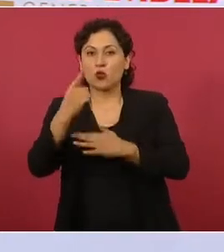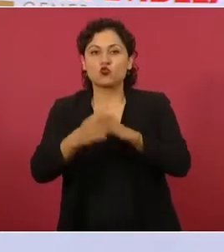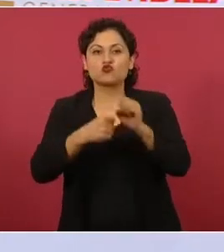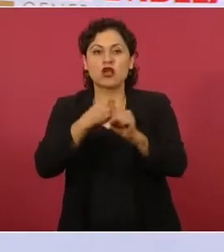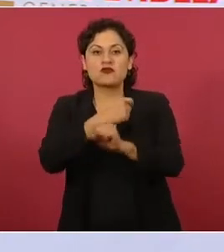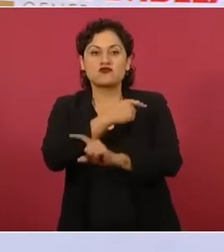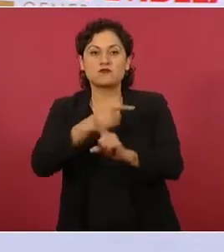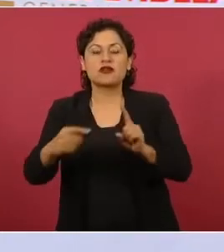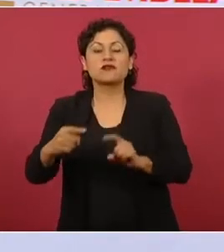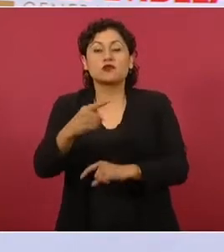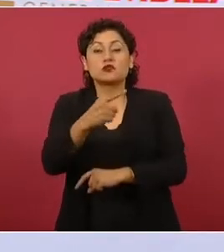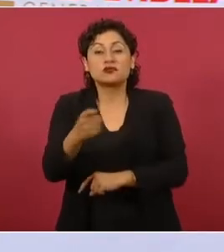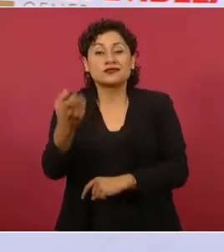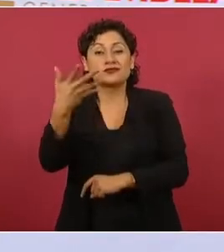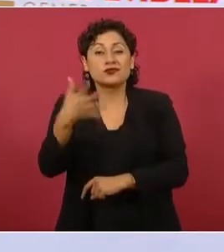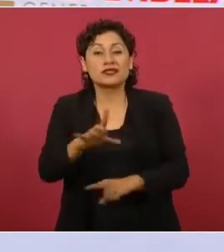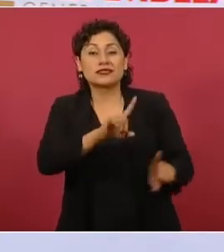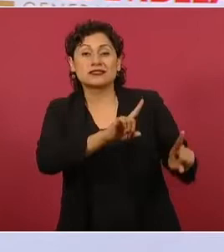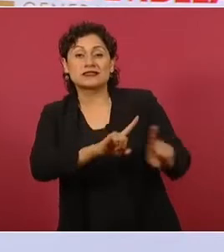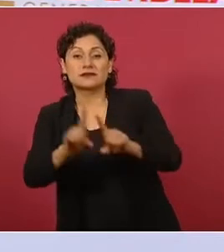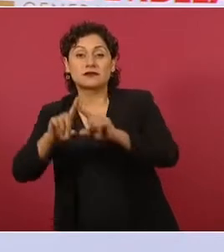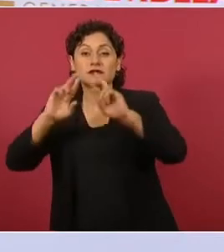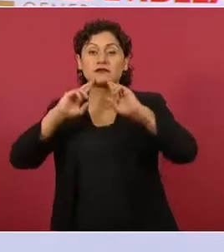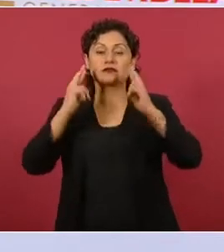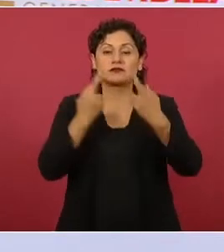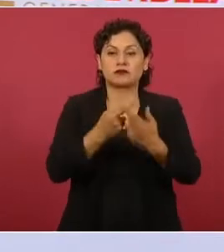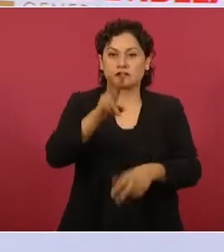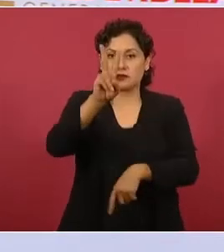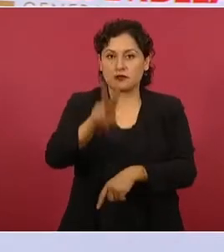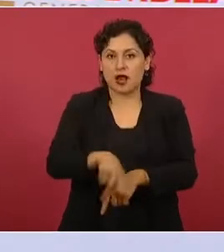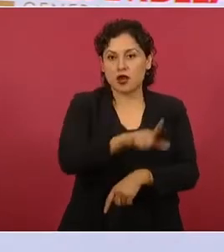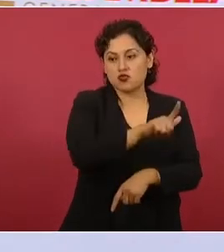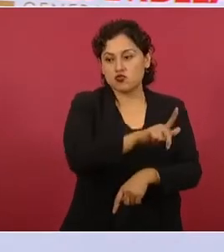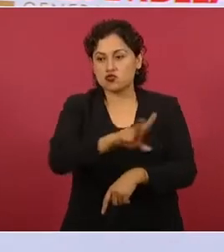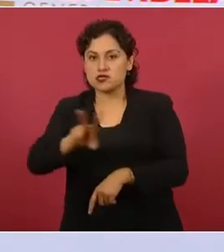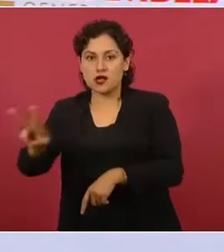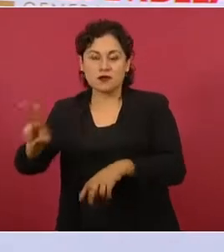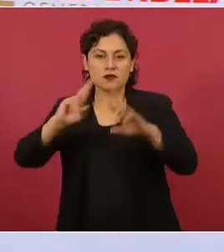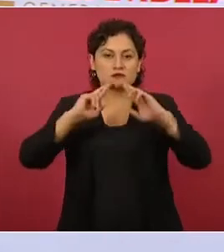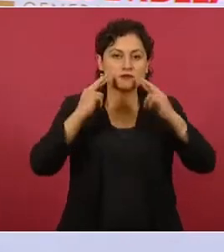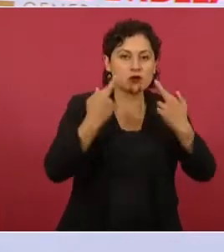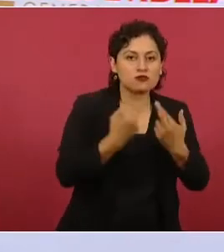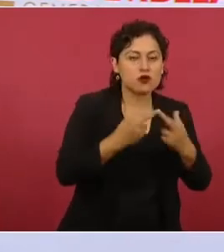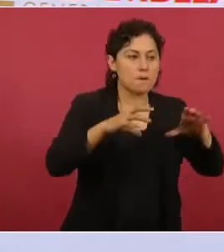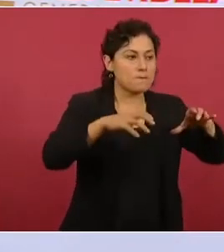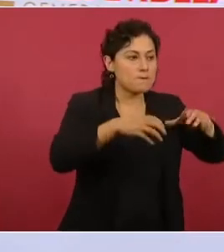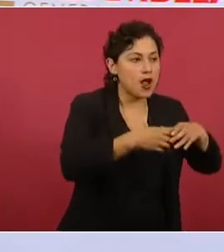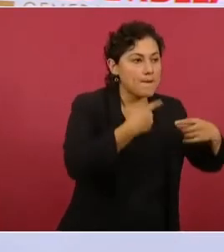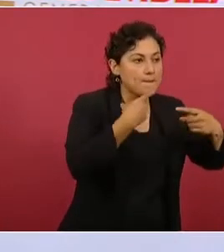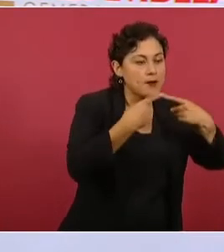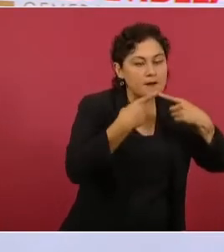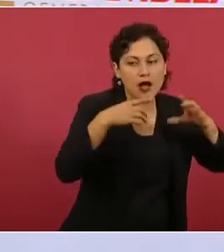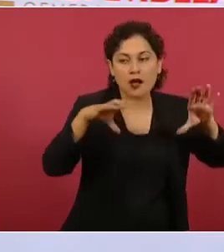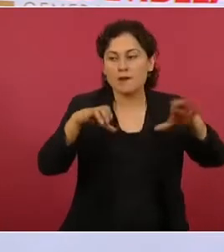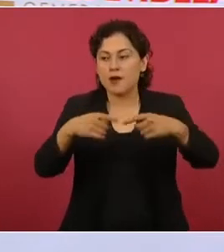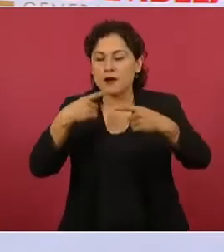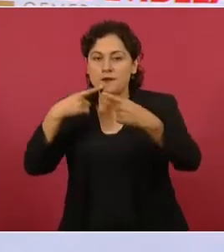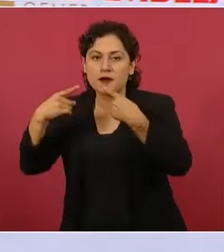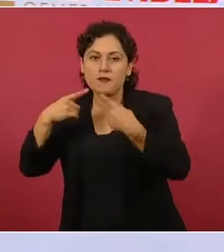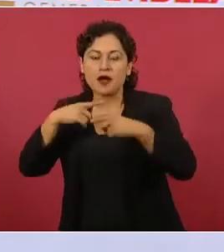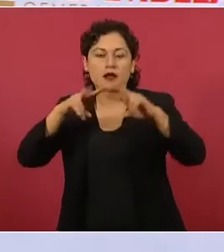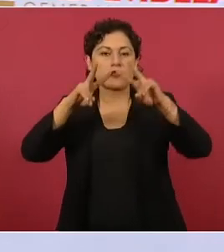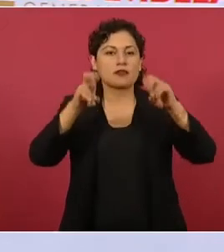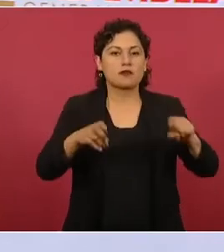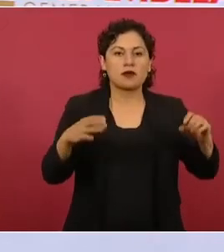una cuestión todos los días, de lunes a viernes, mesas de trabajo en materia de vivienda, desarrollo urbano y política